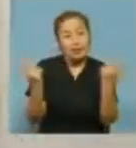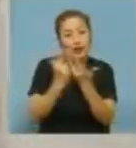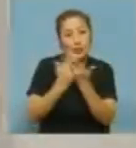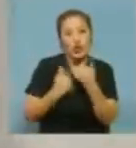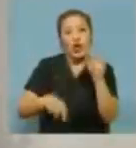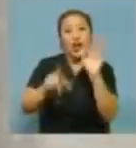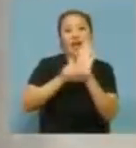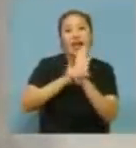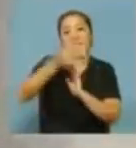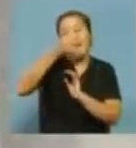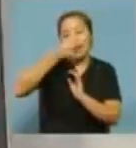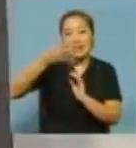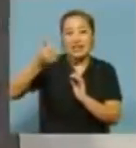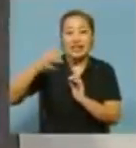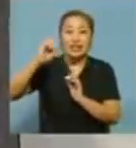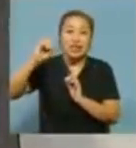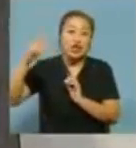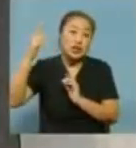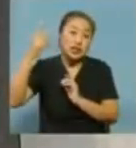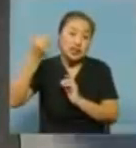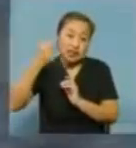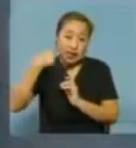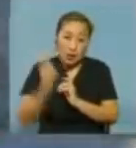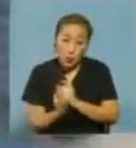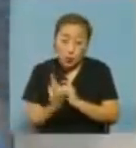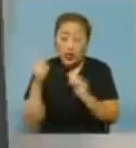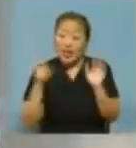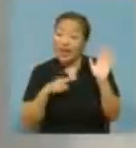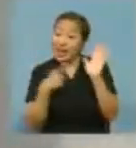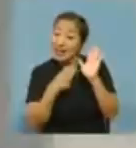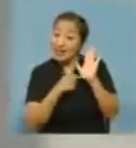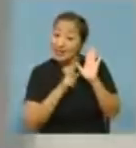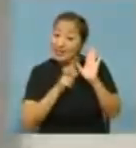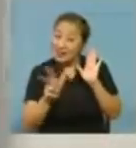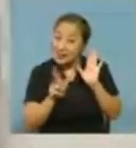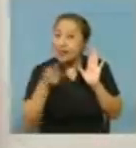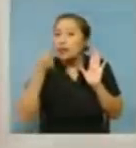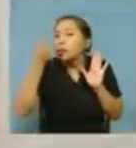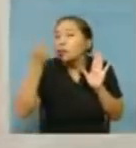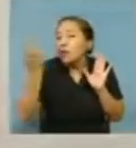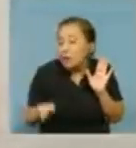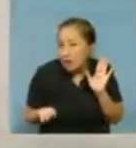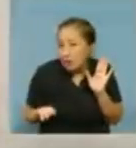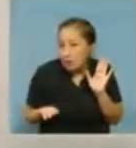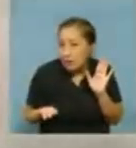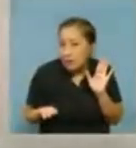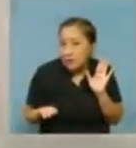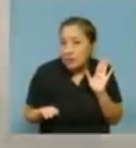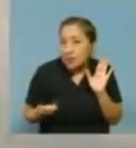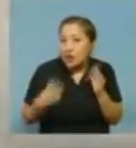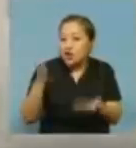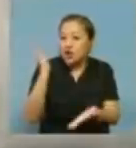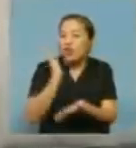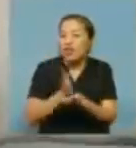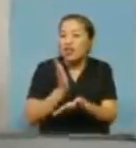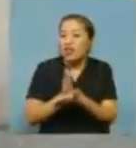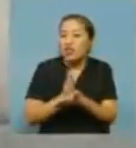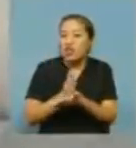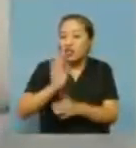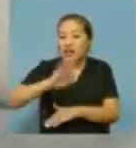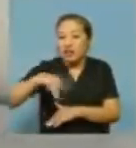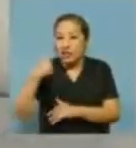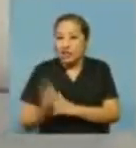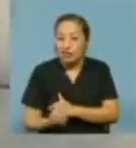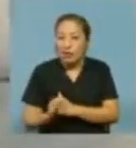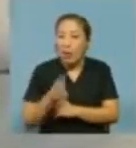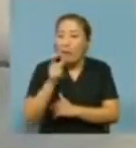ley 26061, claramente menciona que hay un interés superior en los derechos del niño y en la palabra del